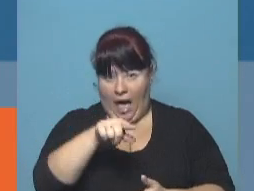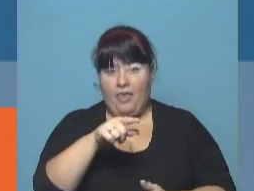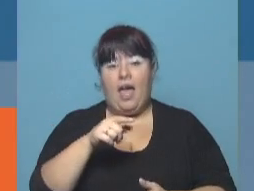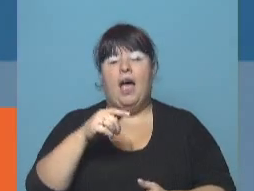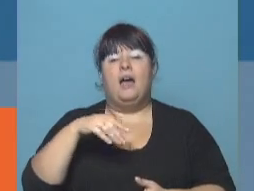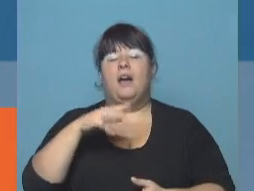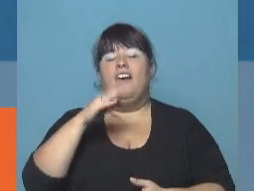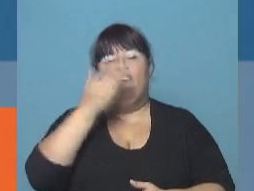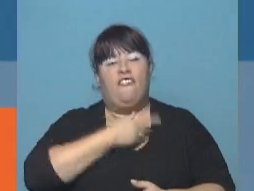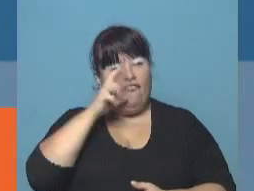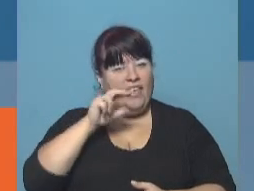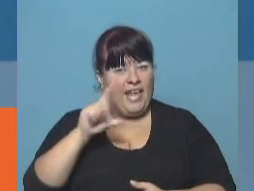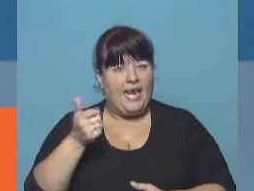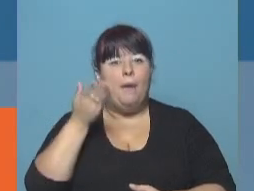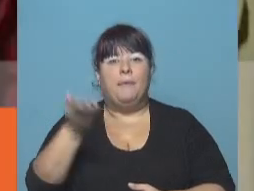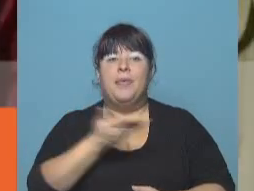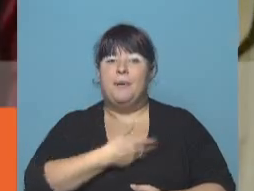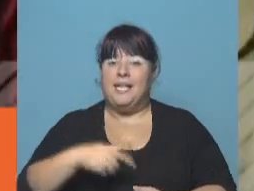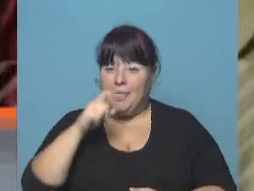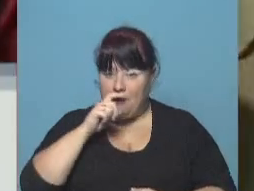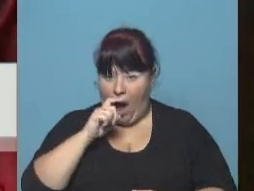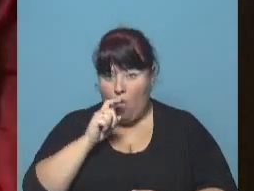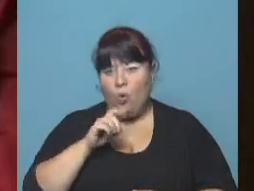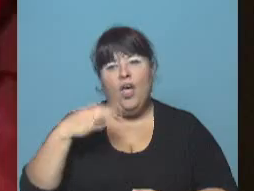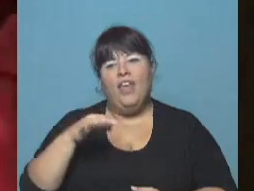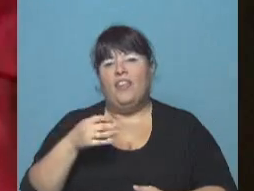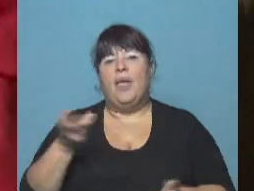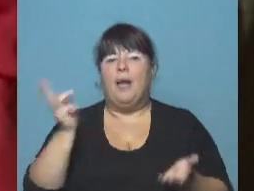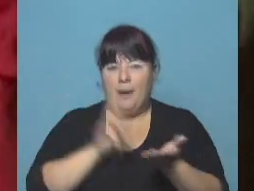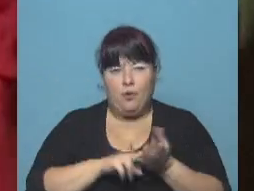Federica Mogherini, le pidió además al presidente Maduro que